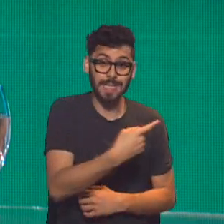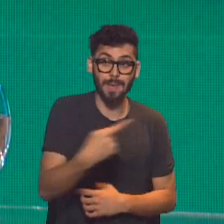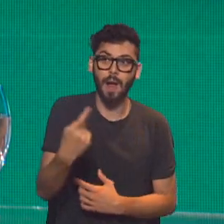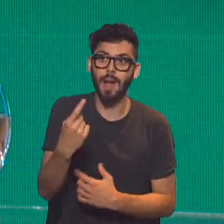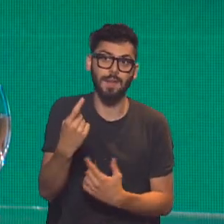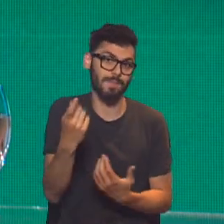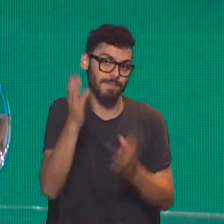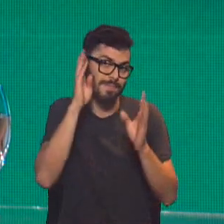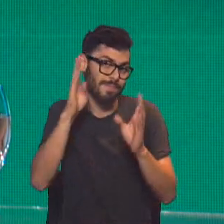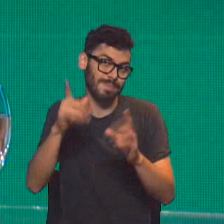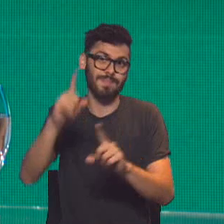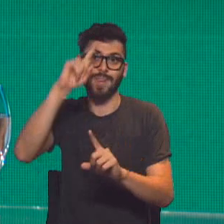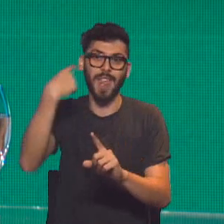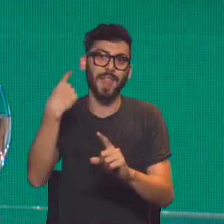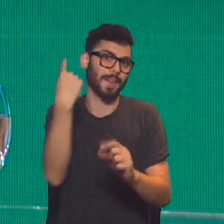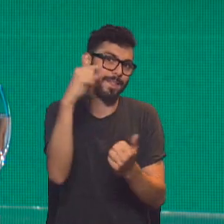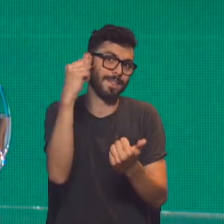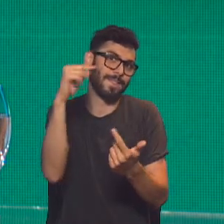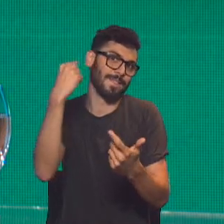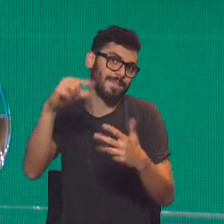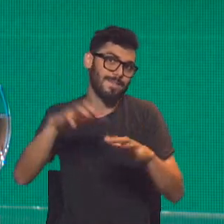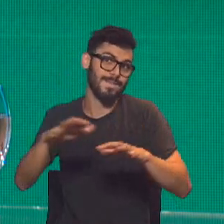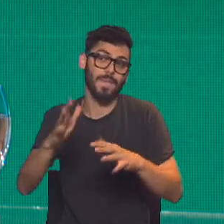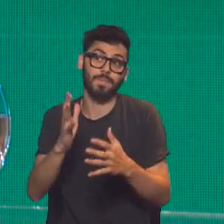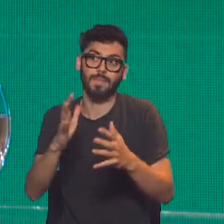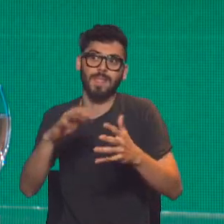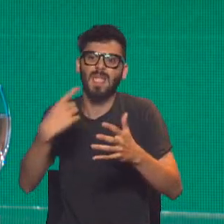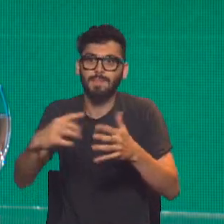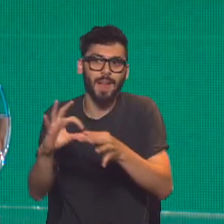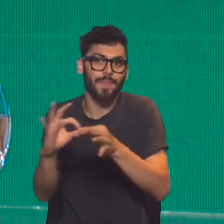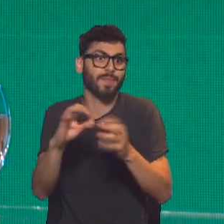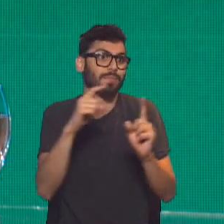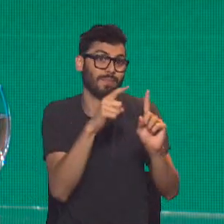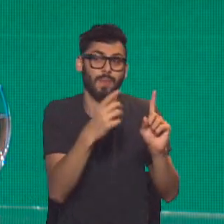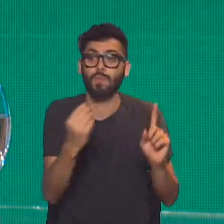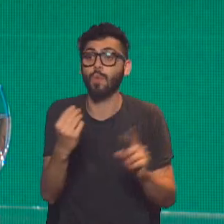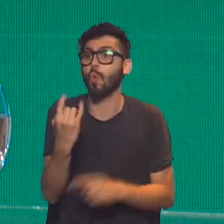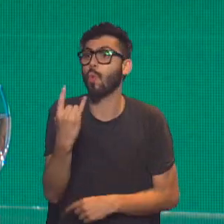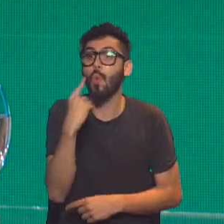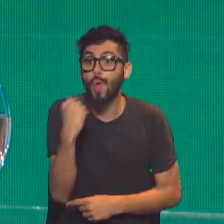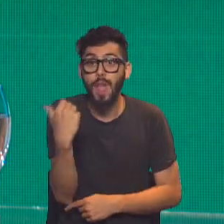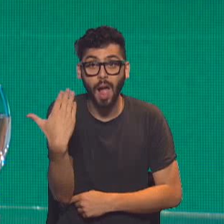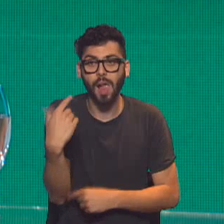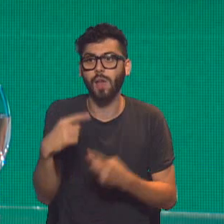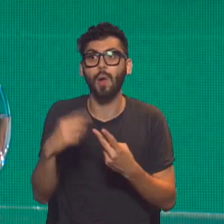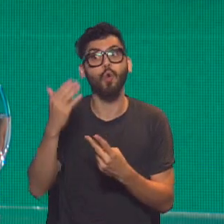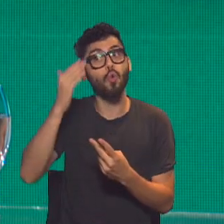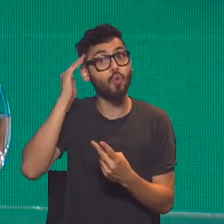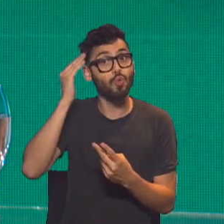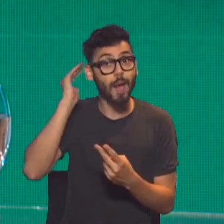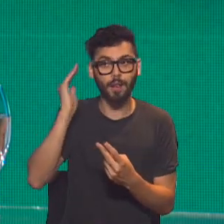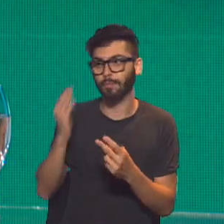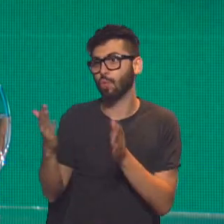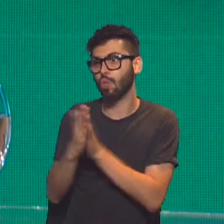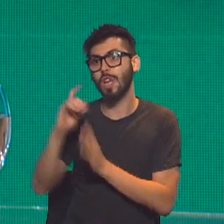actividades de la agenda presidencial, digamos, que gira en torno a esto, ¿no? Con la UIA, estuvo Martín Guzmán con la CGT,